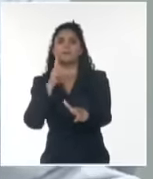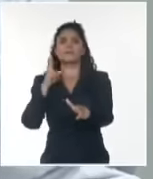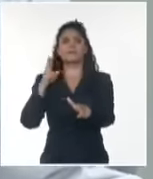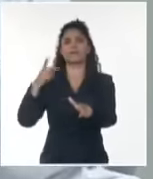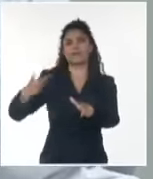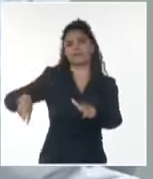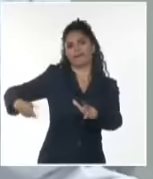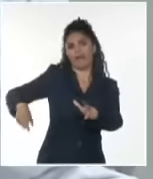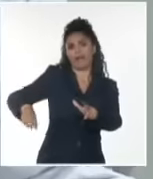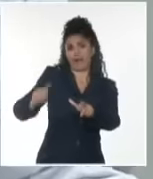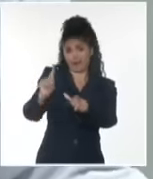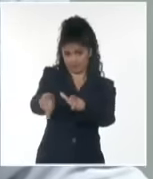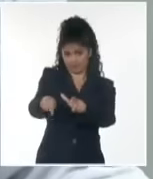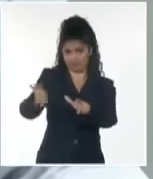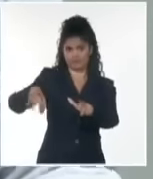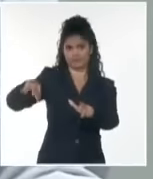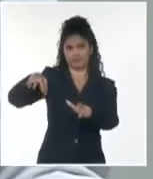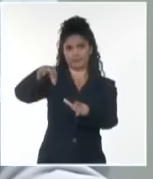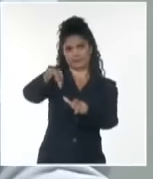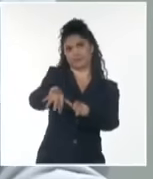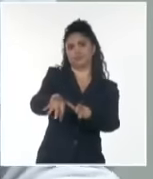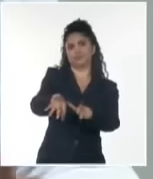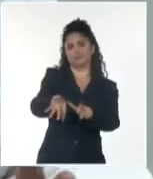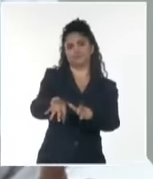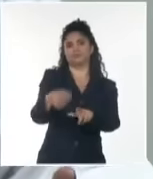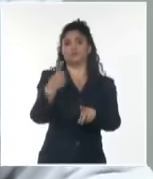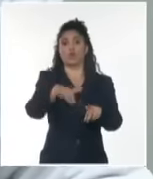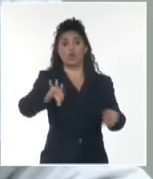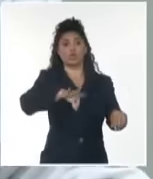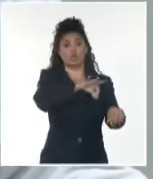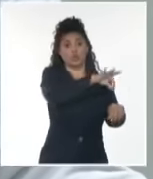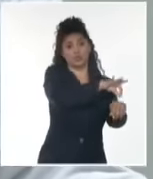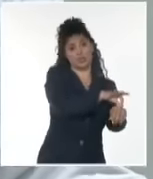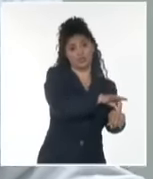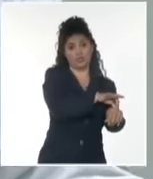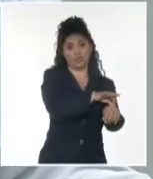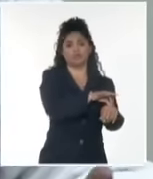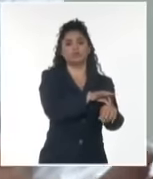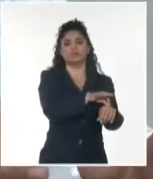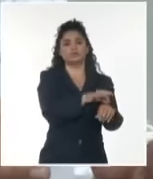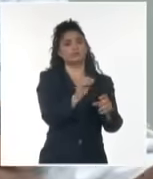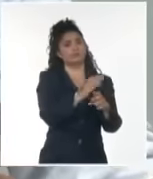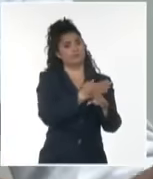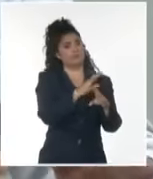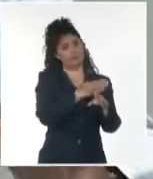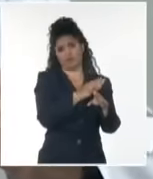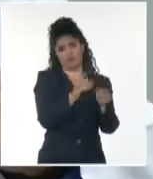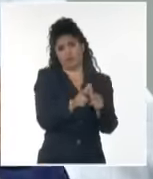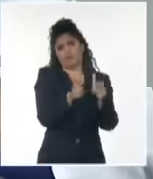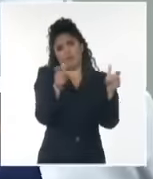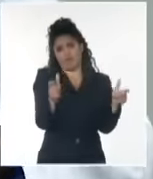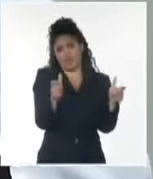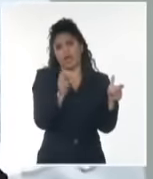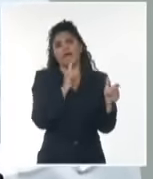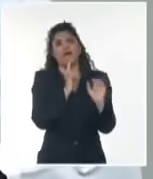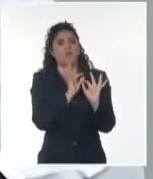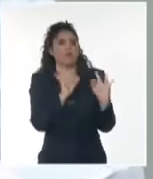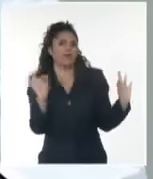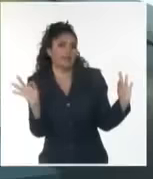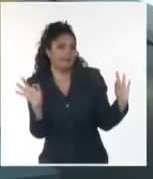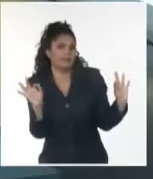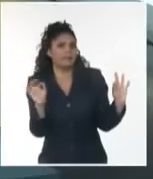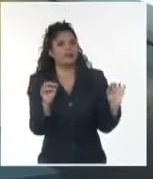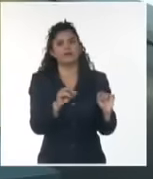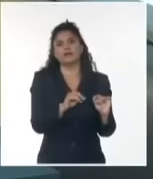acumulaciones de agua de cualquier tipo. O sea, no es como el mosquito Aedes aegypti, que ustedes saben que preferentemente agua limpia, alrededor de